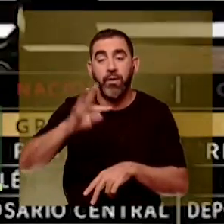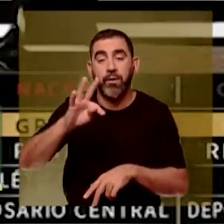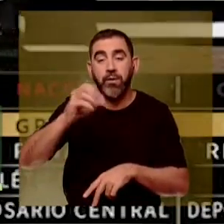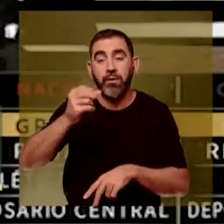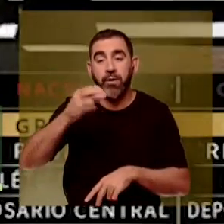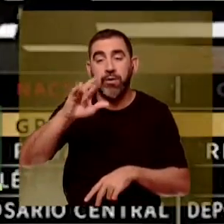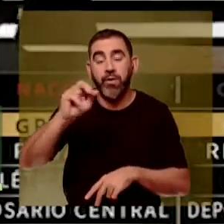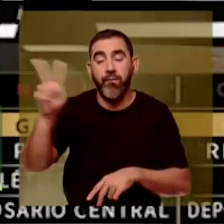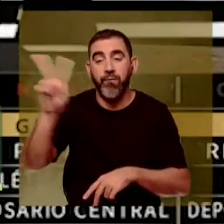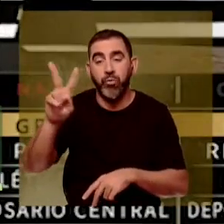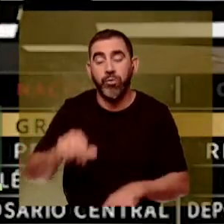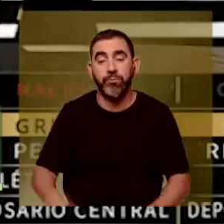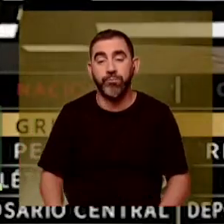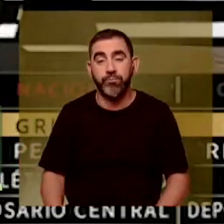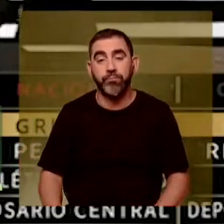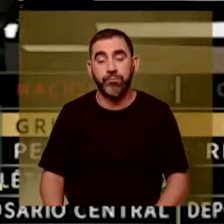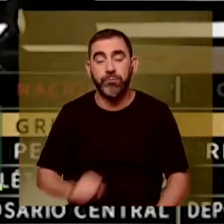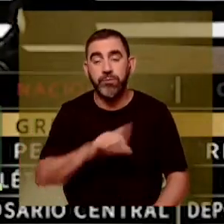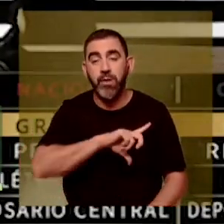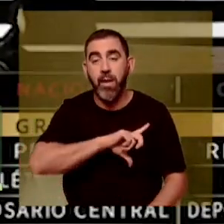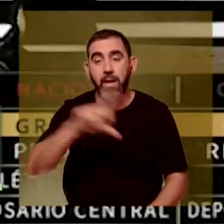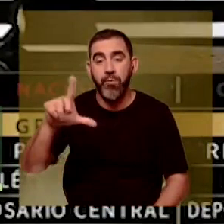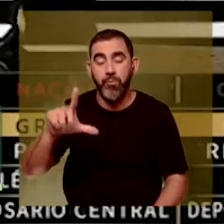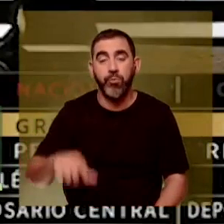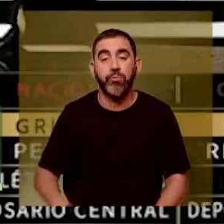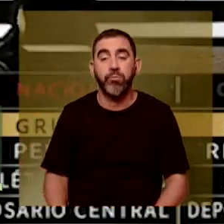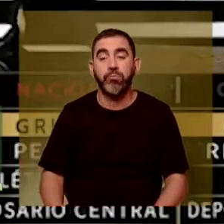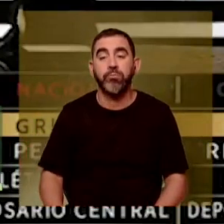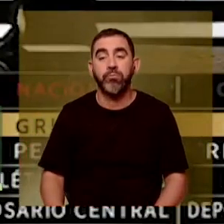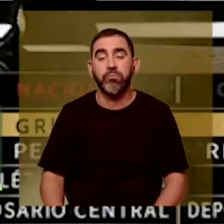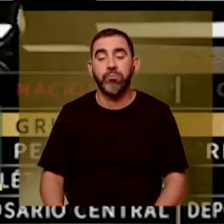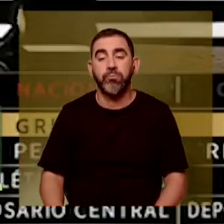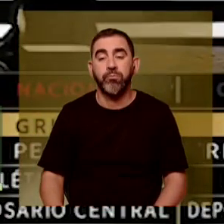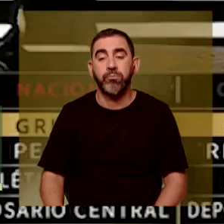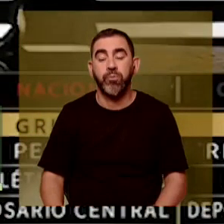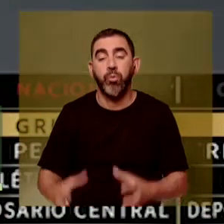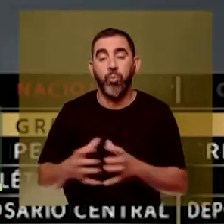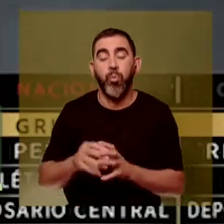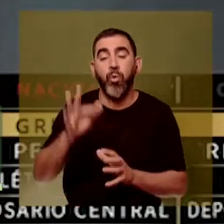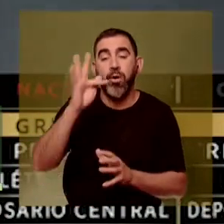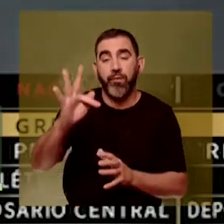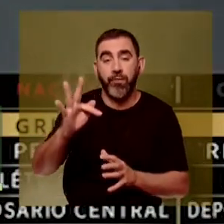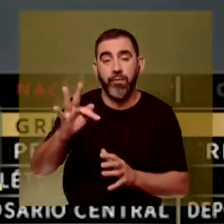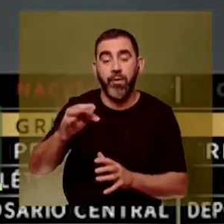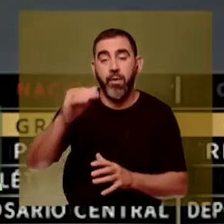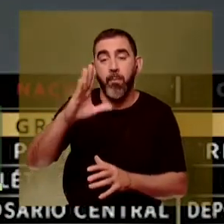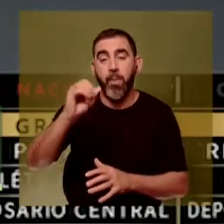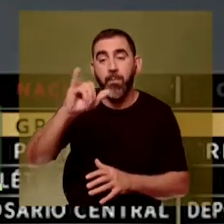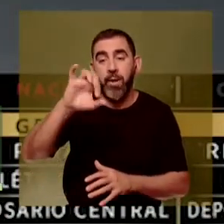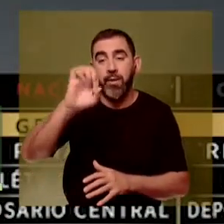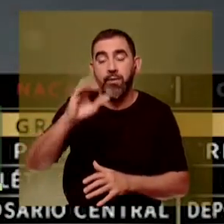Táchira de Venezuela. ¿Qué pasa con Liverpool? Bueno, Liverpool integra el grupo F y está acompañado de Palmeiras de